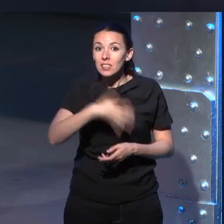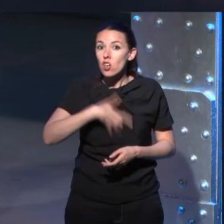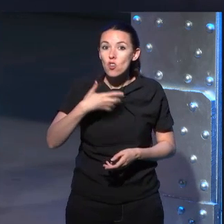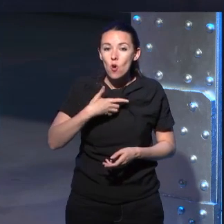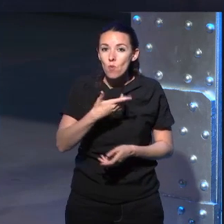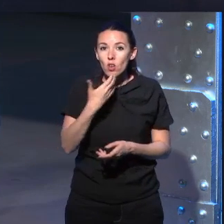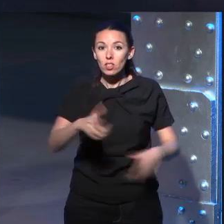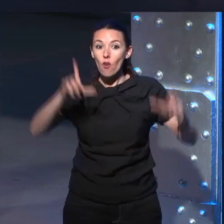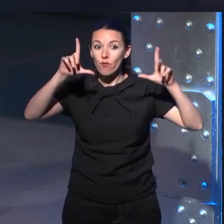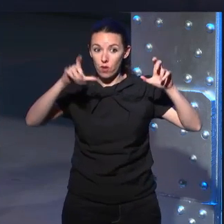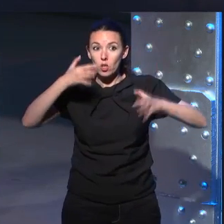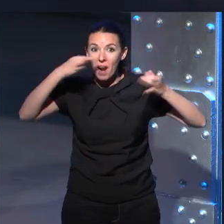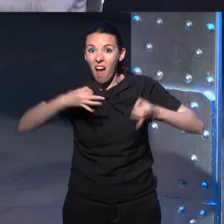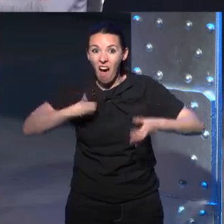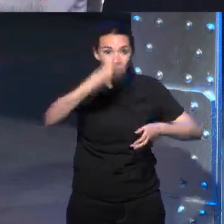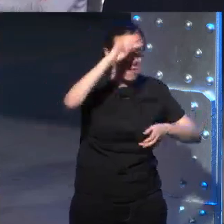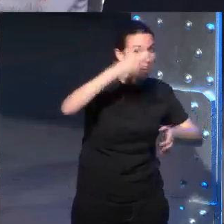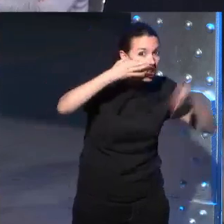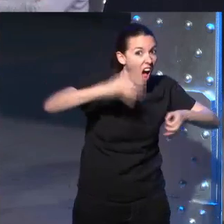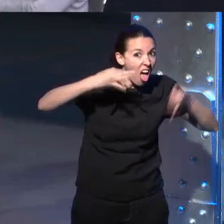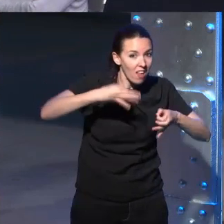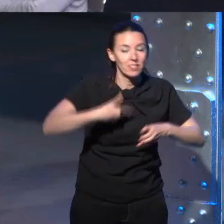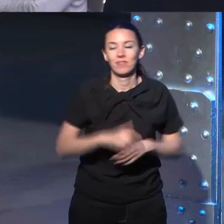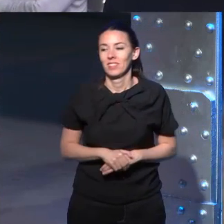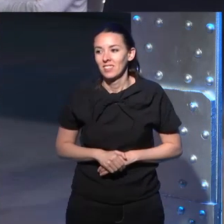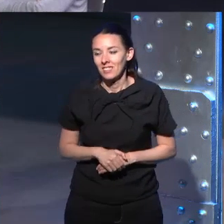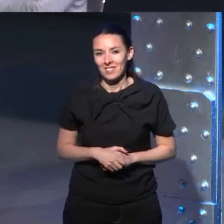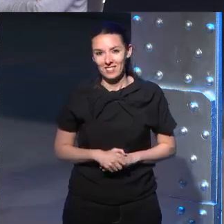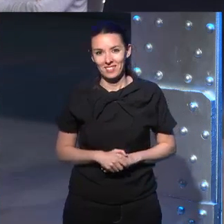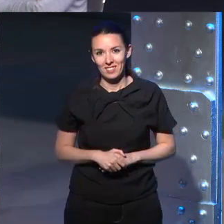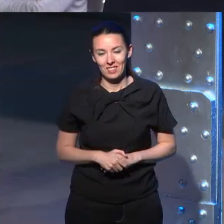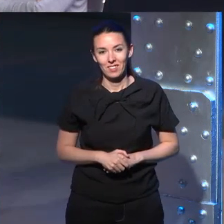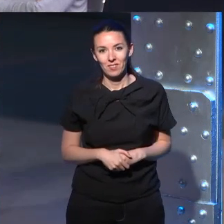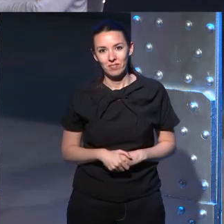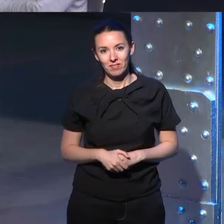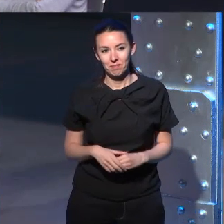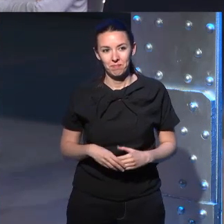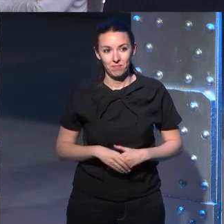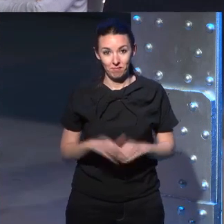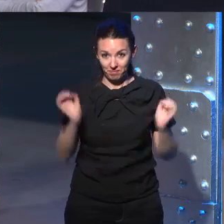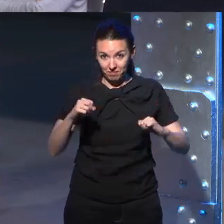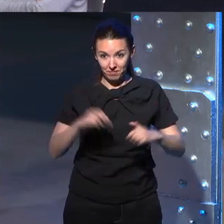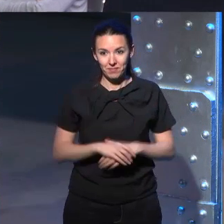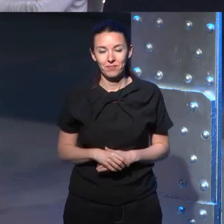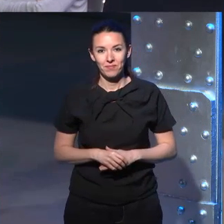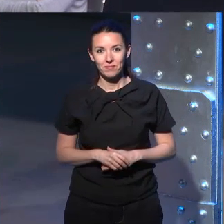les voy a tomar una foto para que me crean en México, que sí vinieron. ¿Ok? Ahí